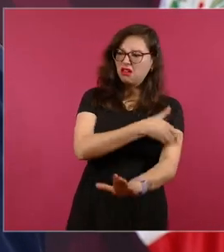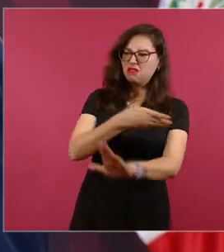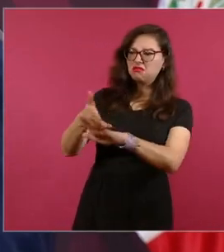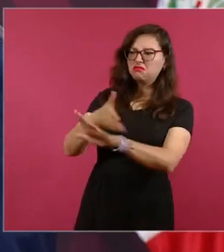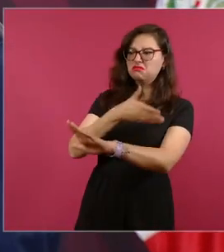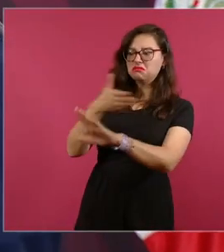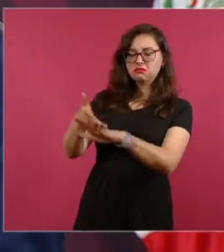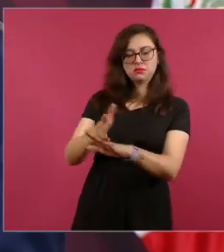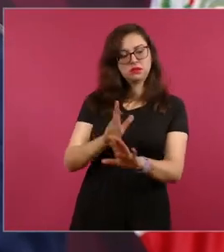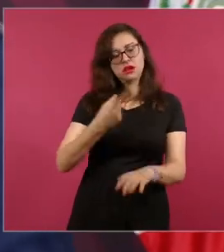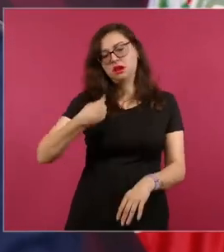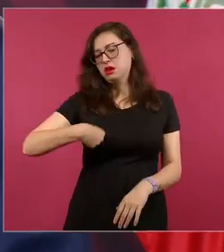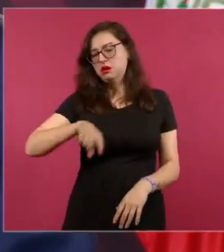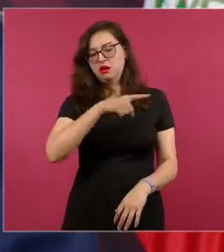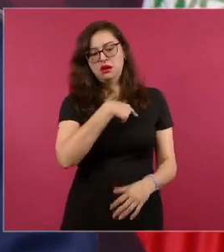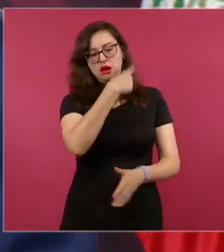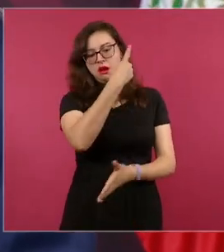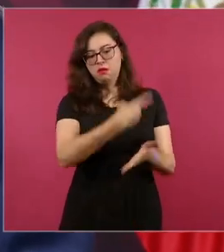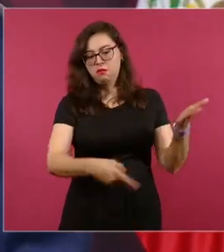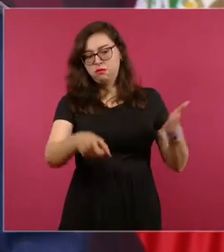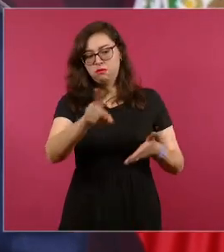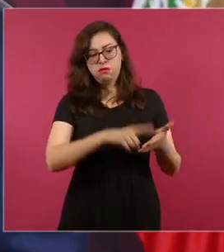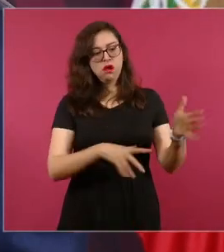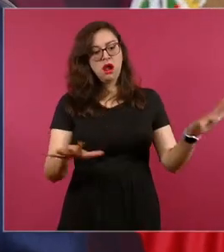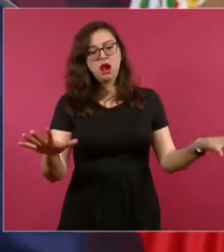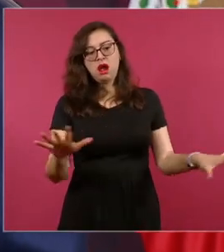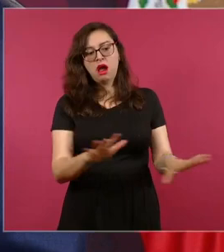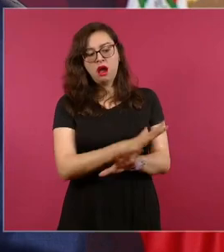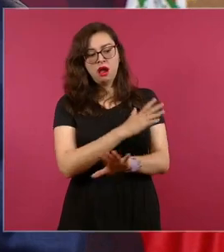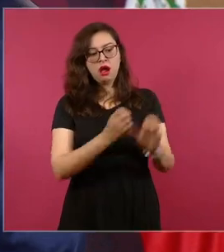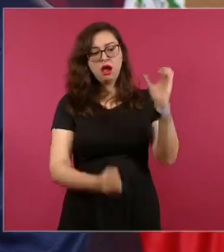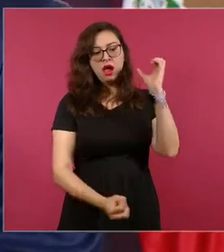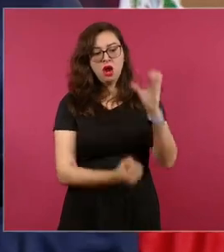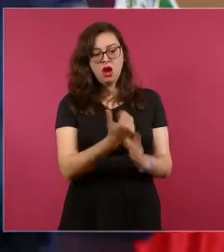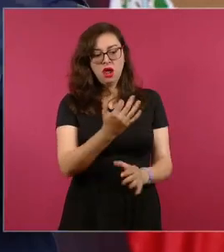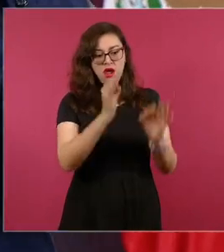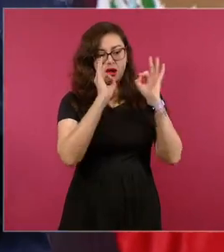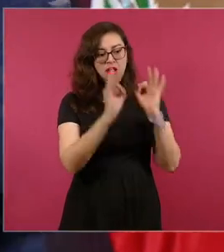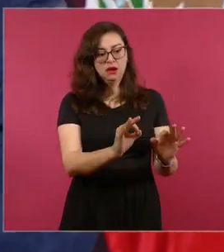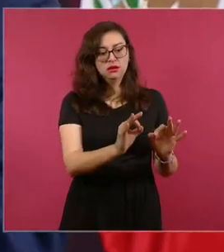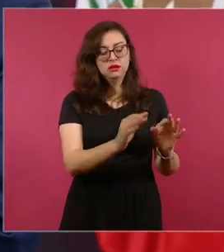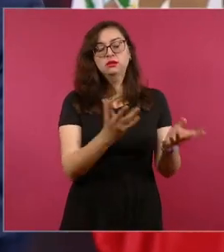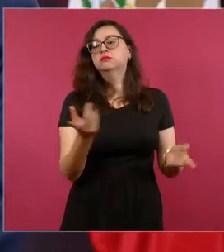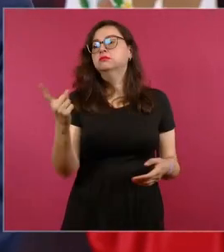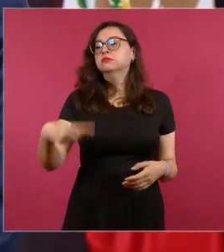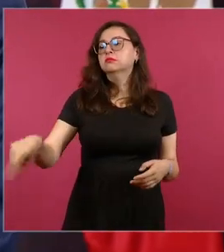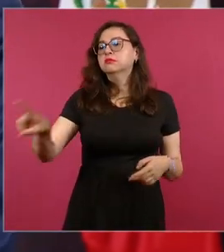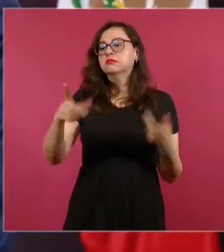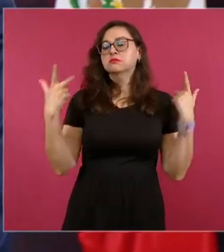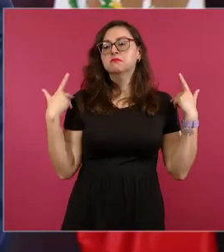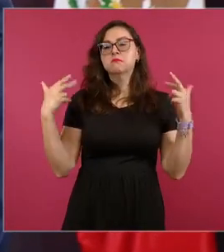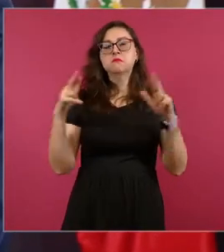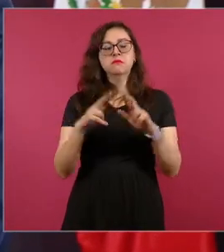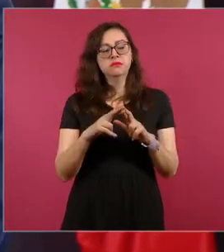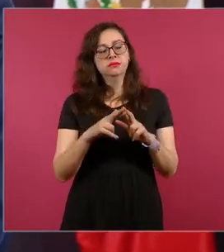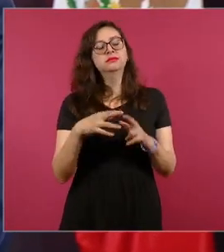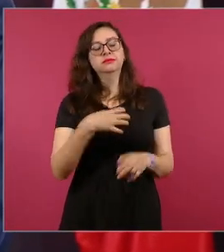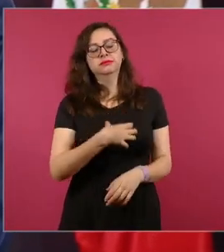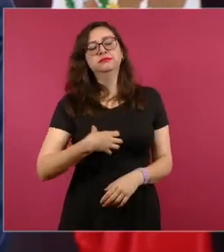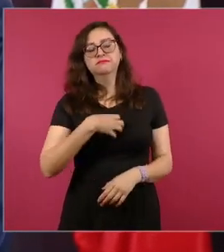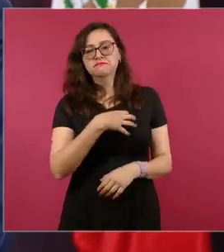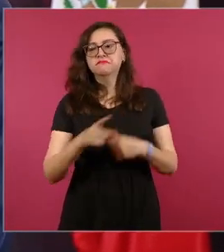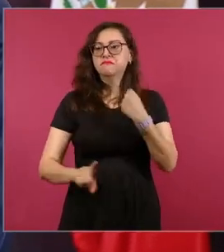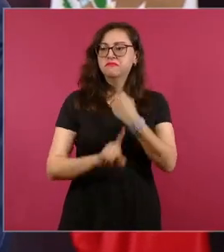Y no hemos tenido problemas. Y como querían imponerla, incluso